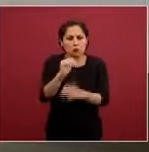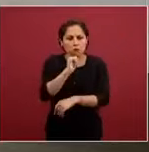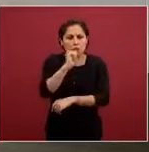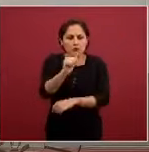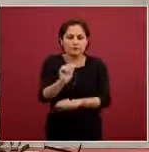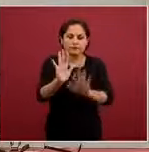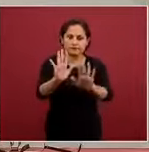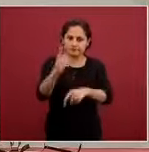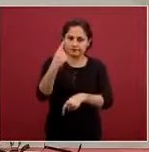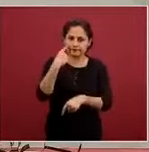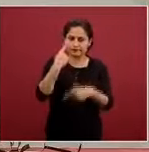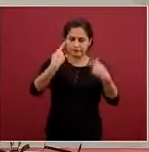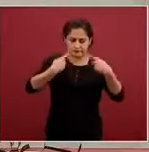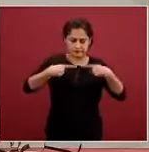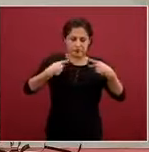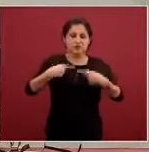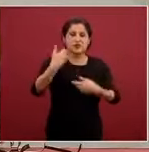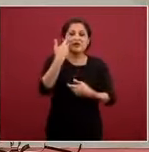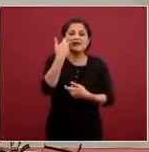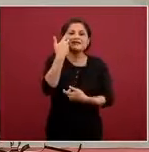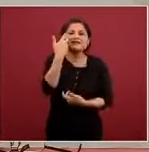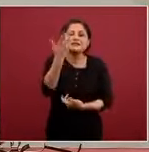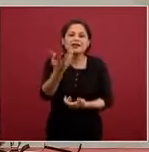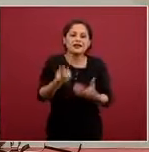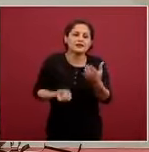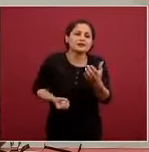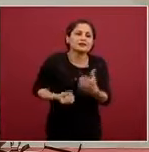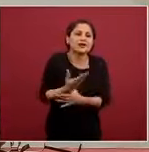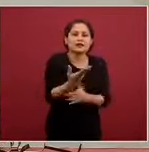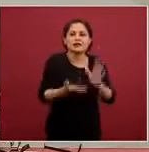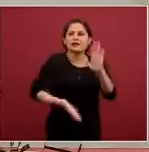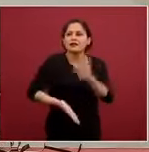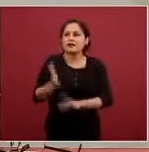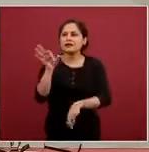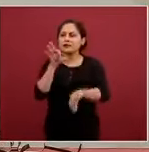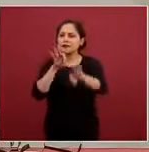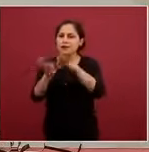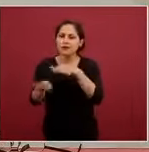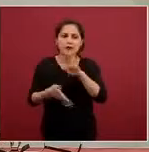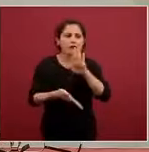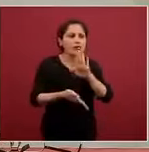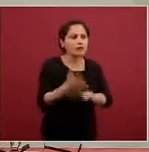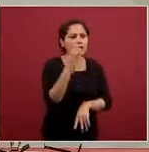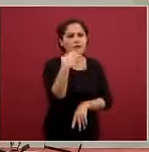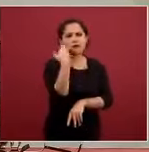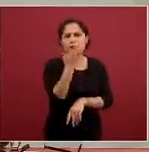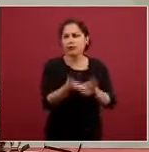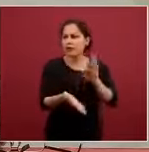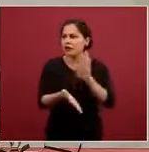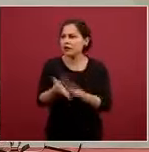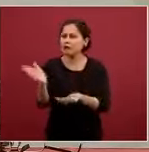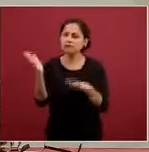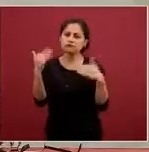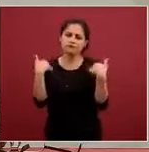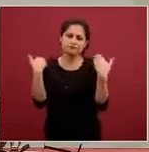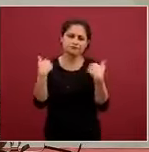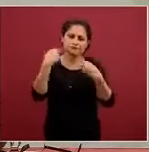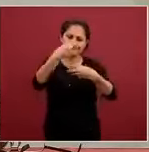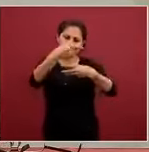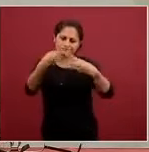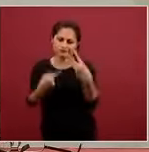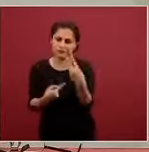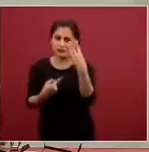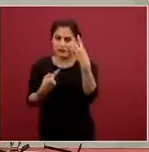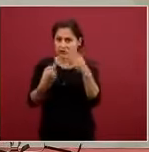la escuela, ir a parques recreativos o cualquier evento de recreación. Y son las 3 actividades humanas más